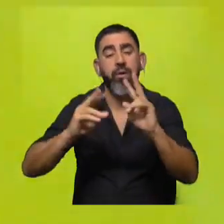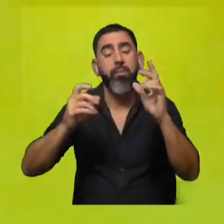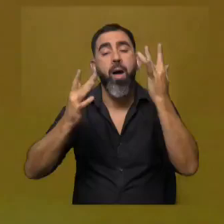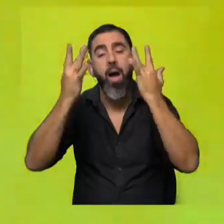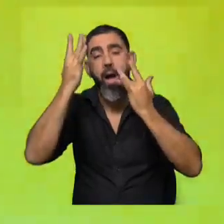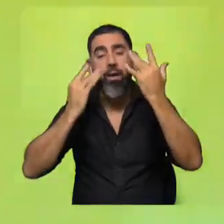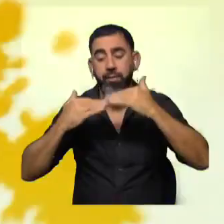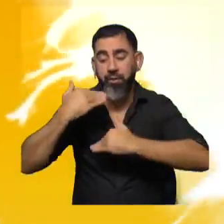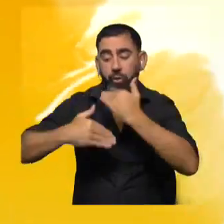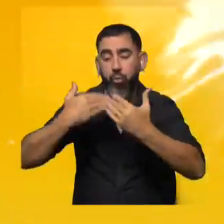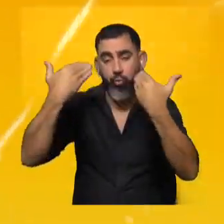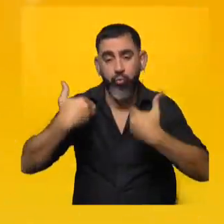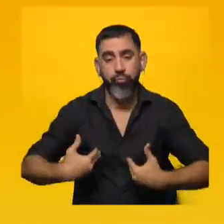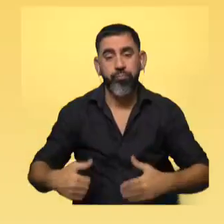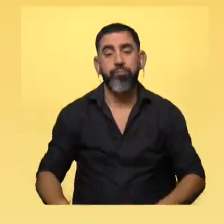artística.